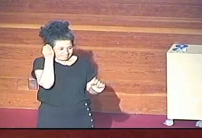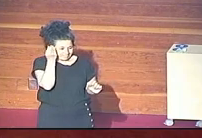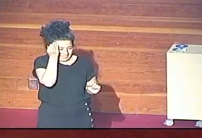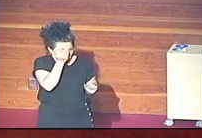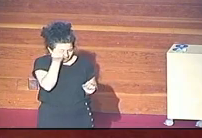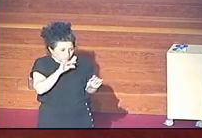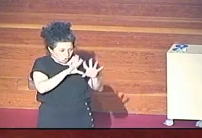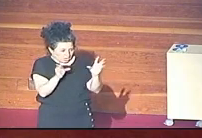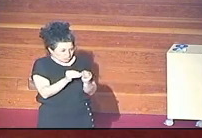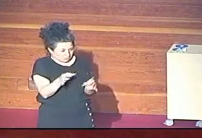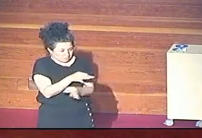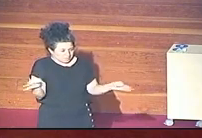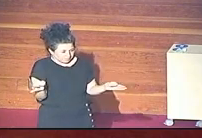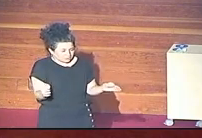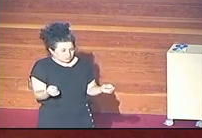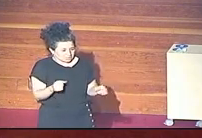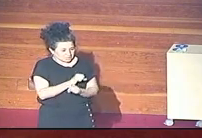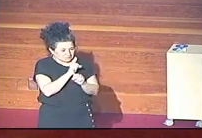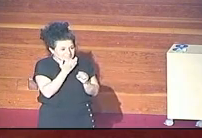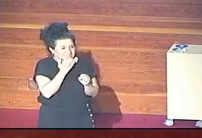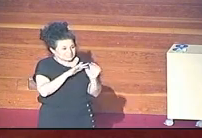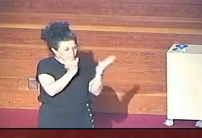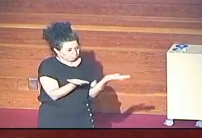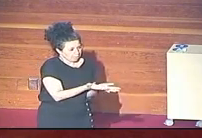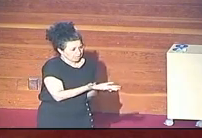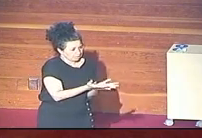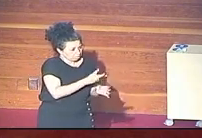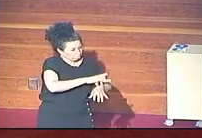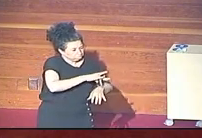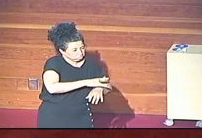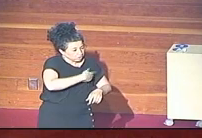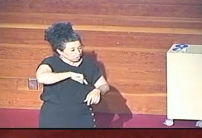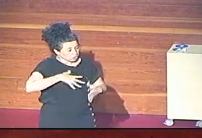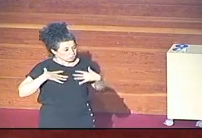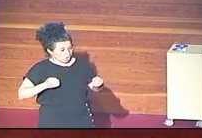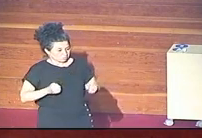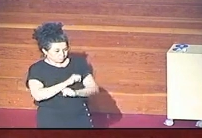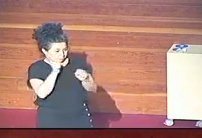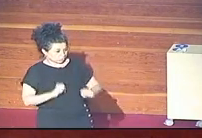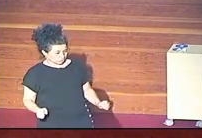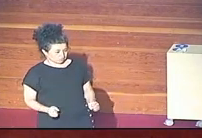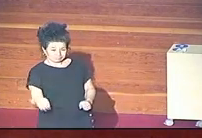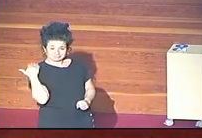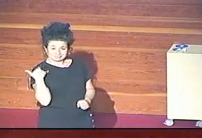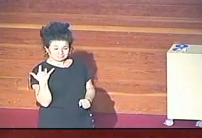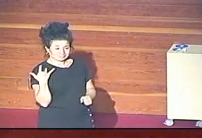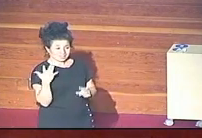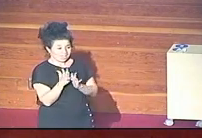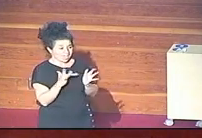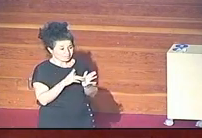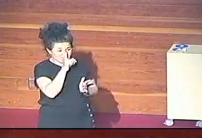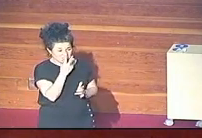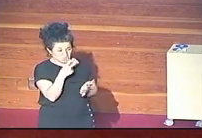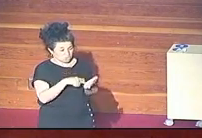sanos en un planeta enfermo bueno pues pues eso cuando nos lo dijeron en abril de 2020 bueno pues yo creo